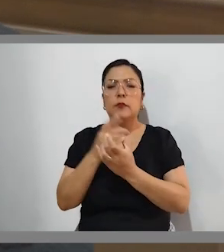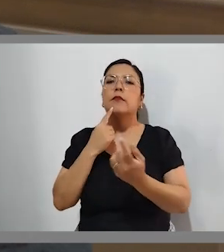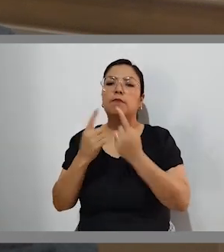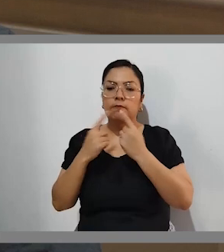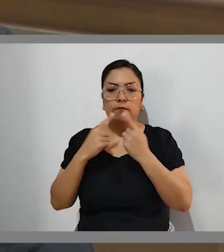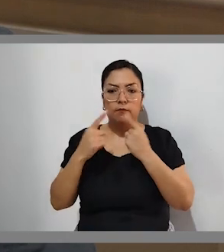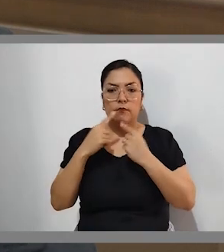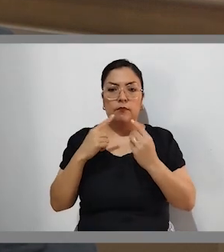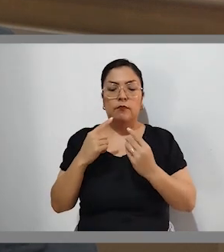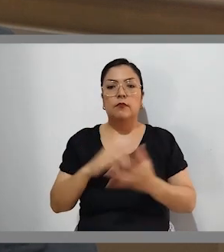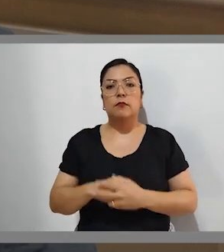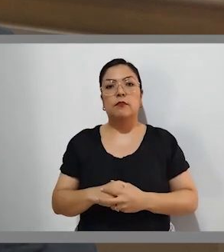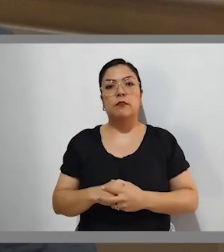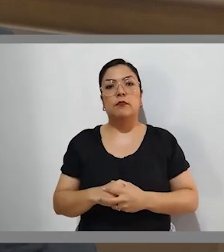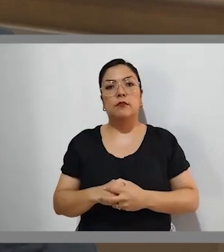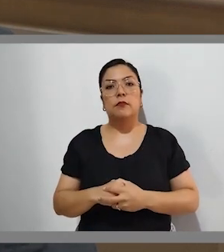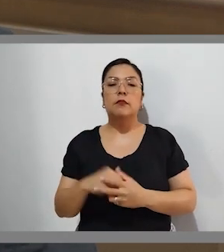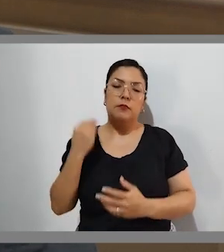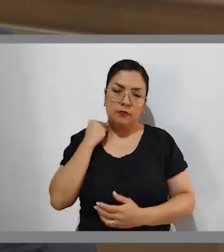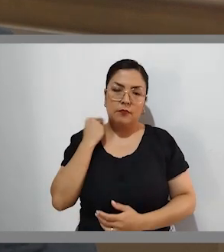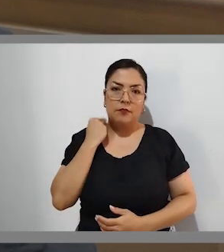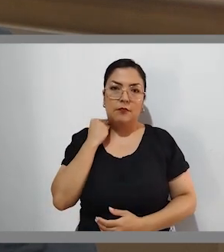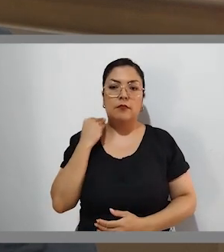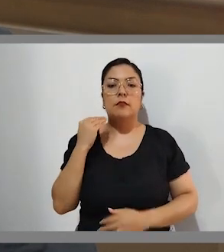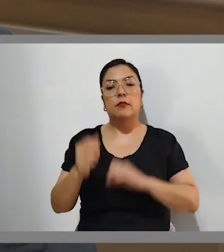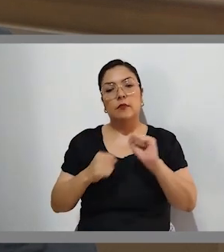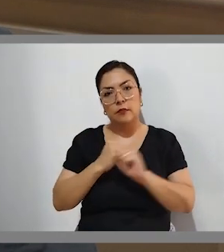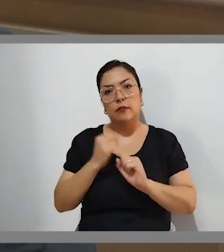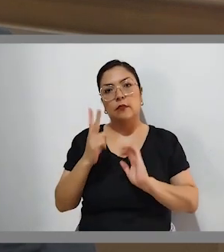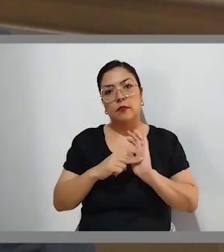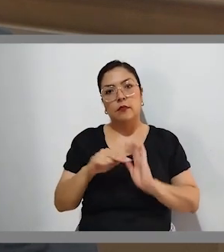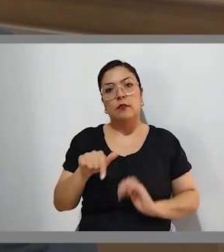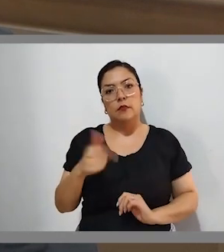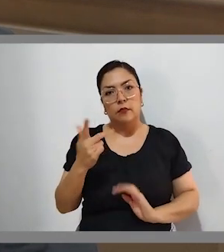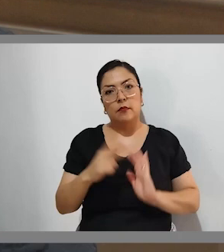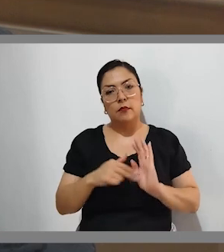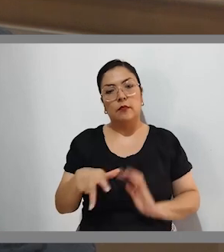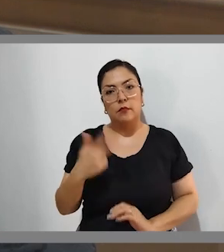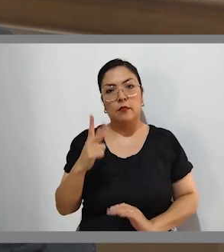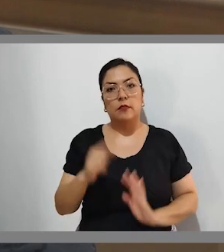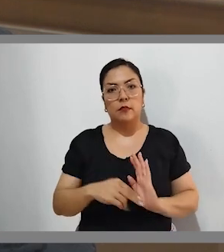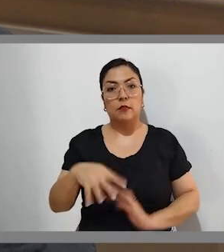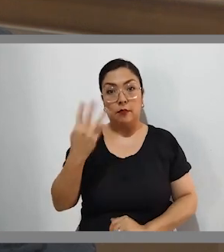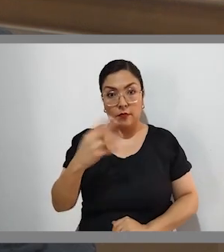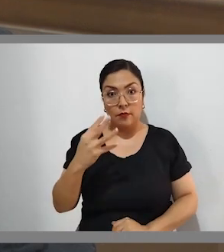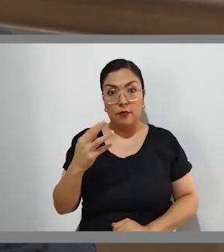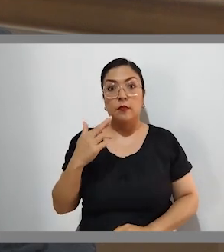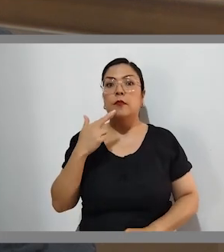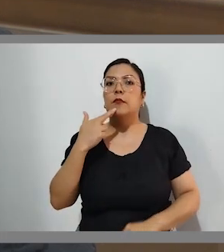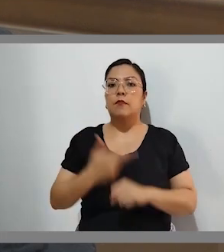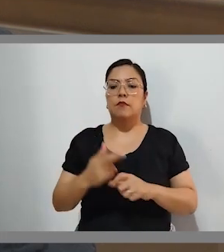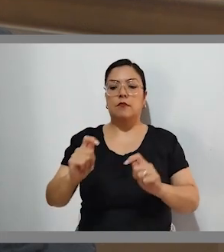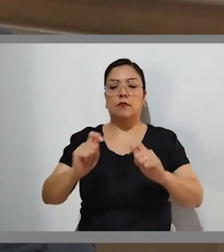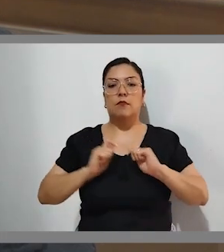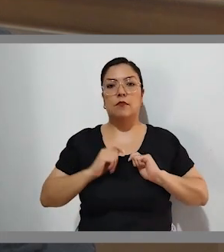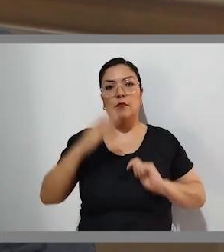electoral. Ya posteriormente, en el año del 2012, 2013 y 2014, me desempeñé como capacitador,